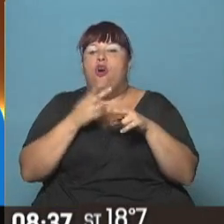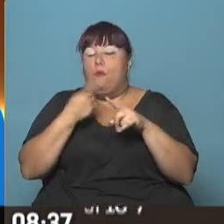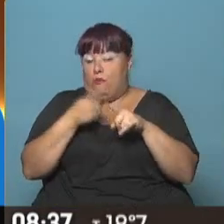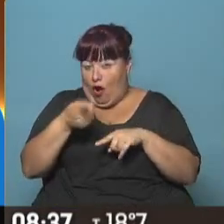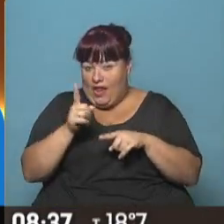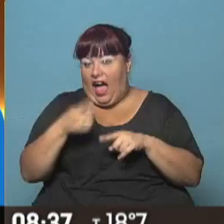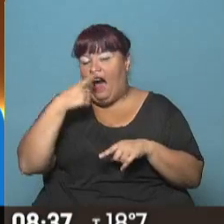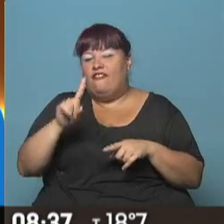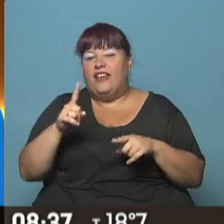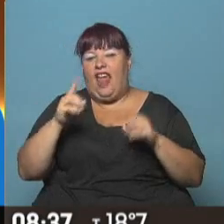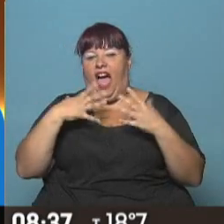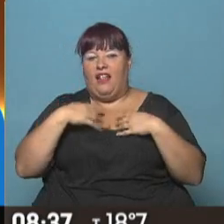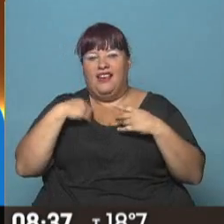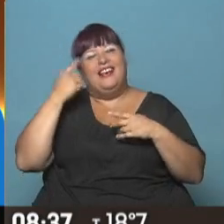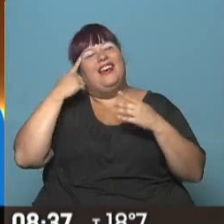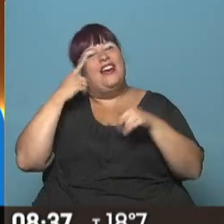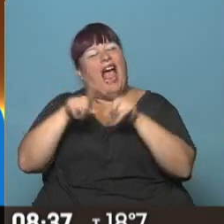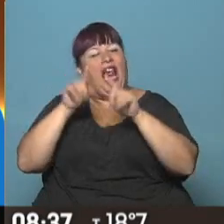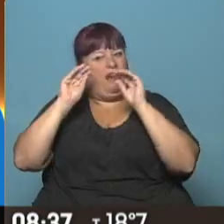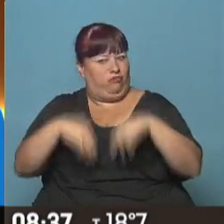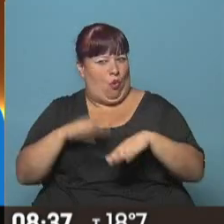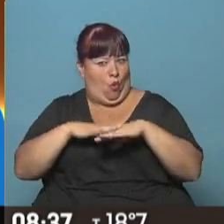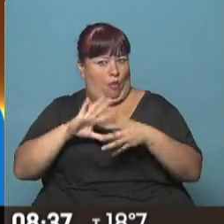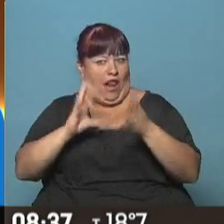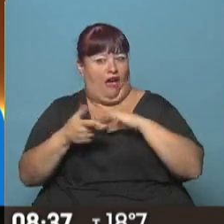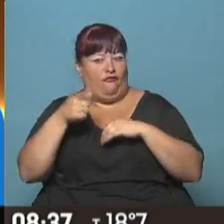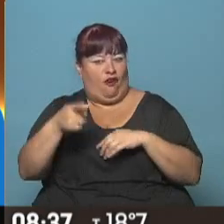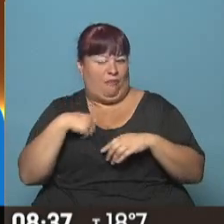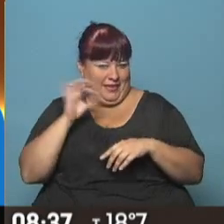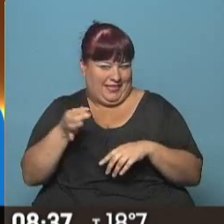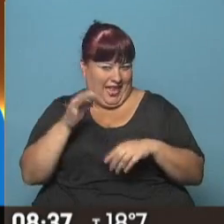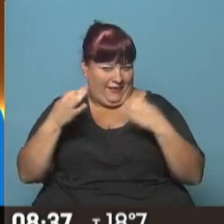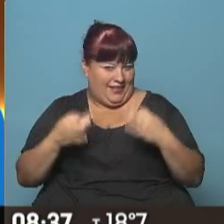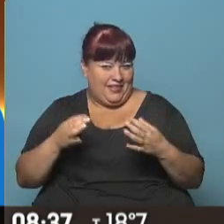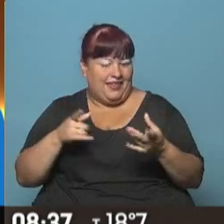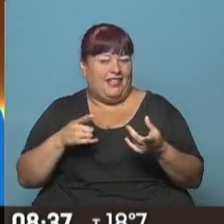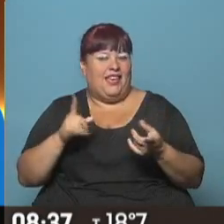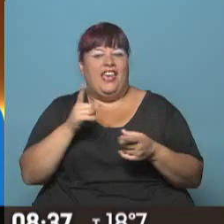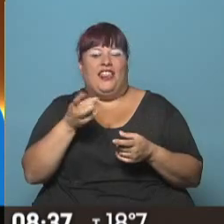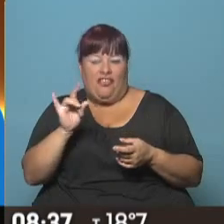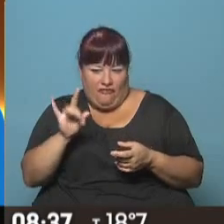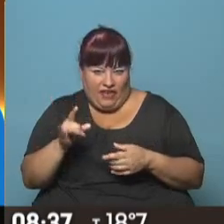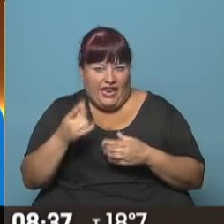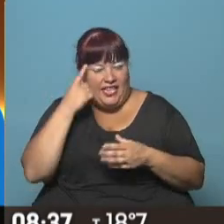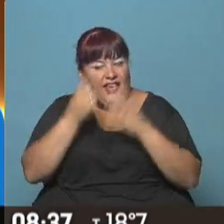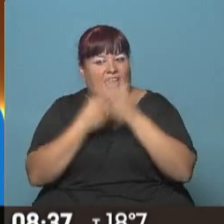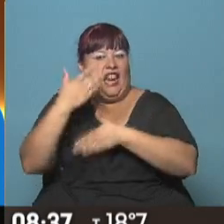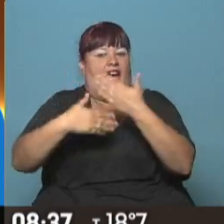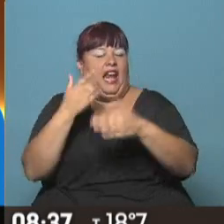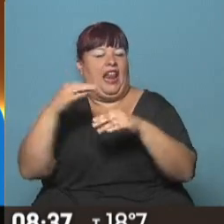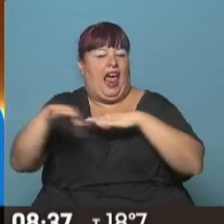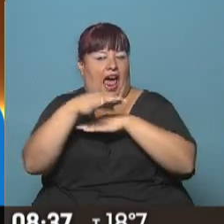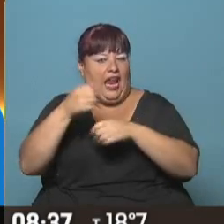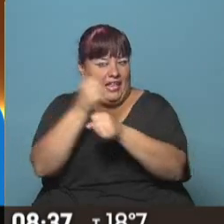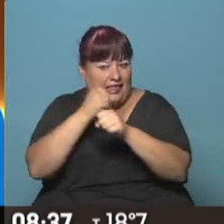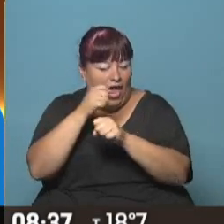eso termina como frustrando su propia carrera, pues las condiciones, las sabemos bien, no son fáciles de desarrollarse como arquitecto,